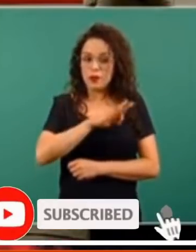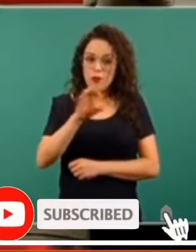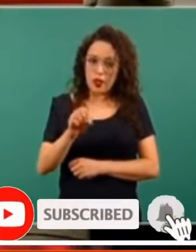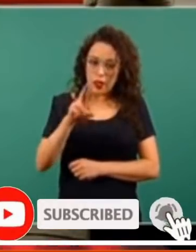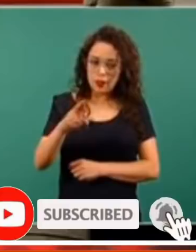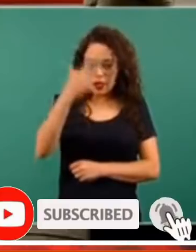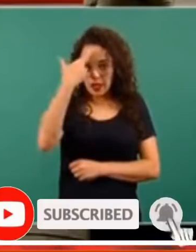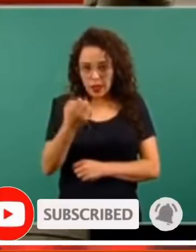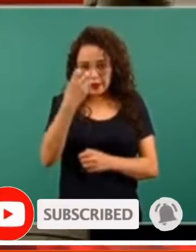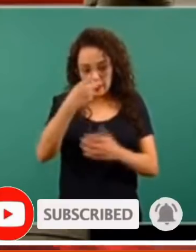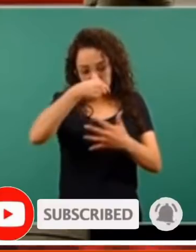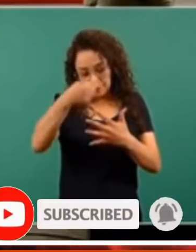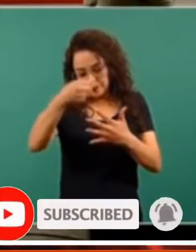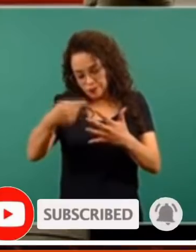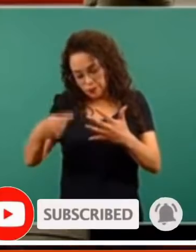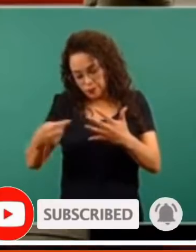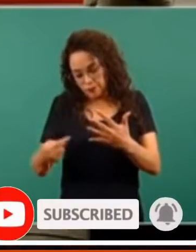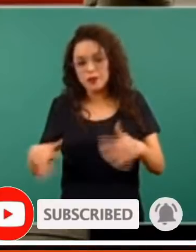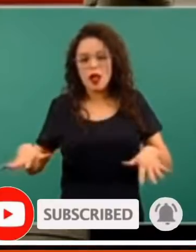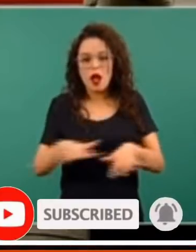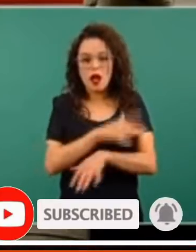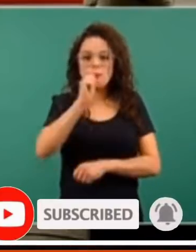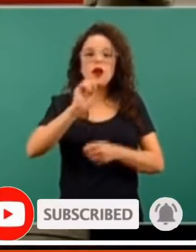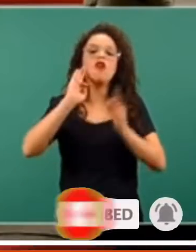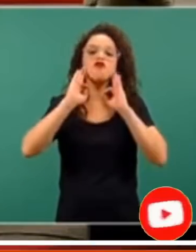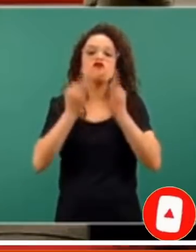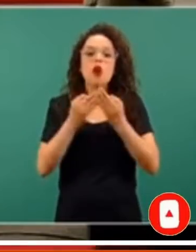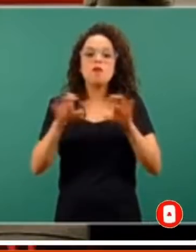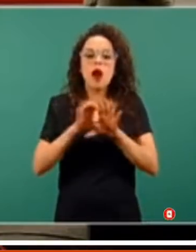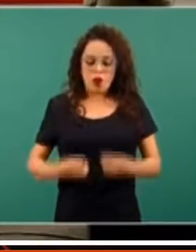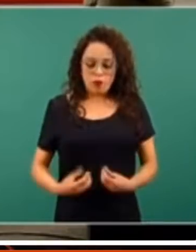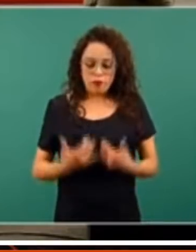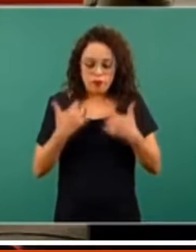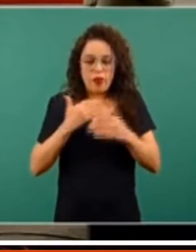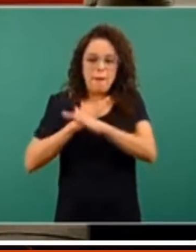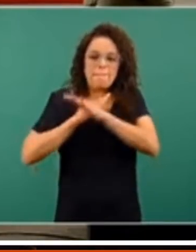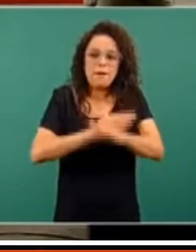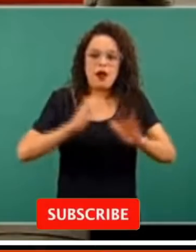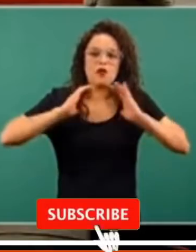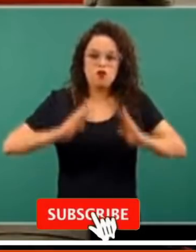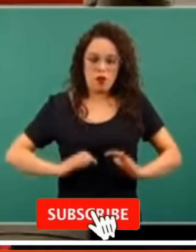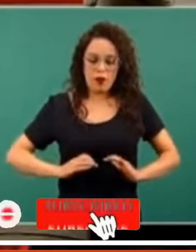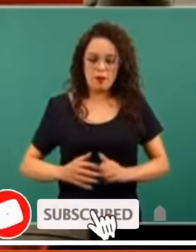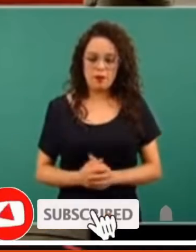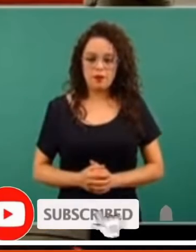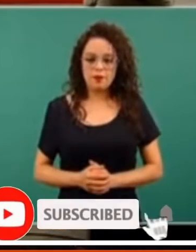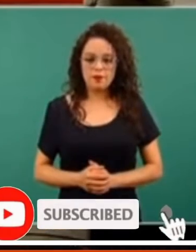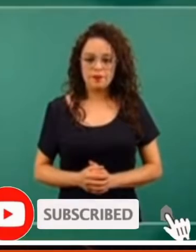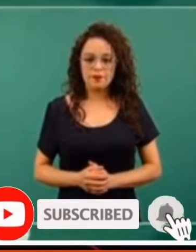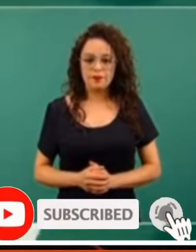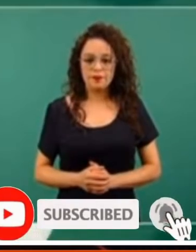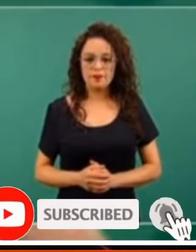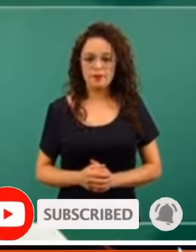elementos que modifiquen la potencia de la respuesta inmune. Como el objetivo de la vacunación es proteger a la persona